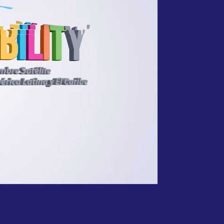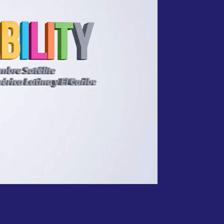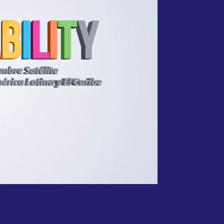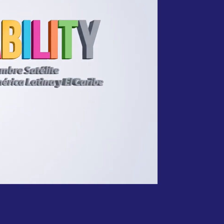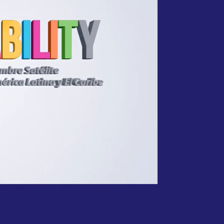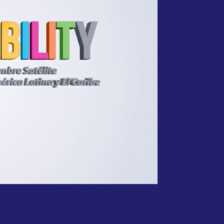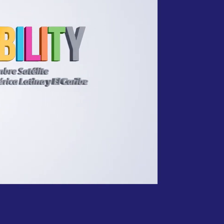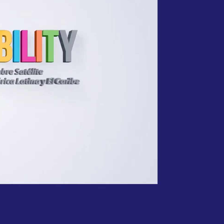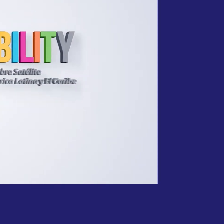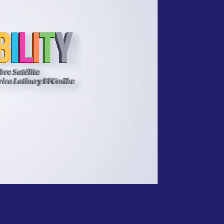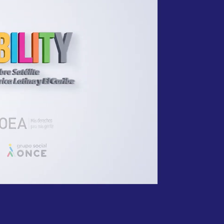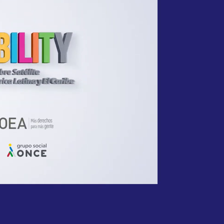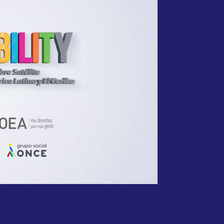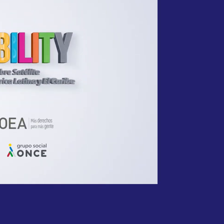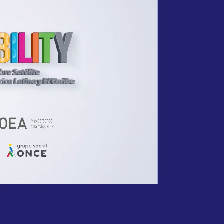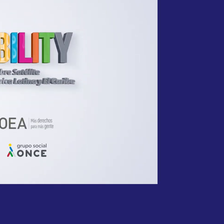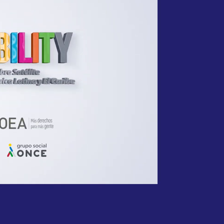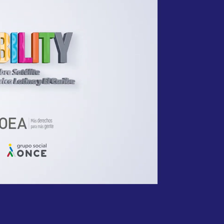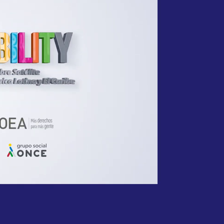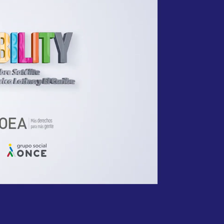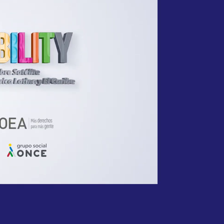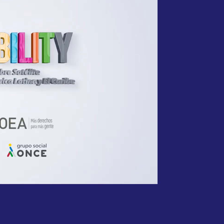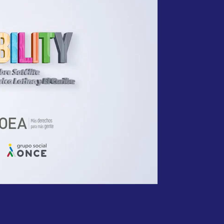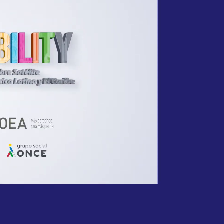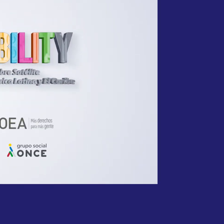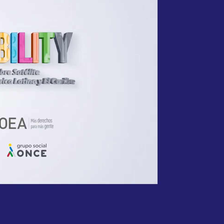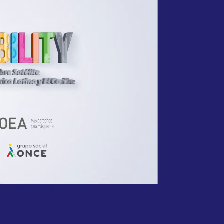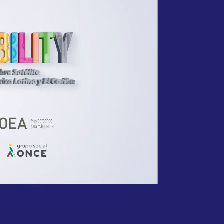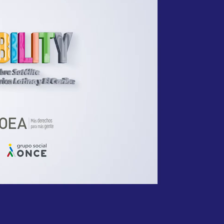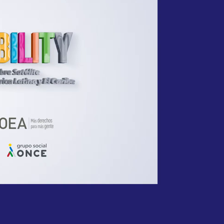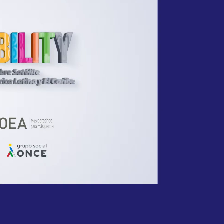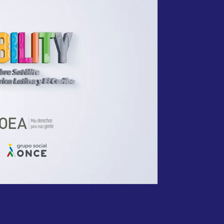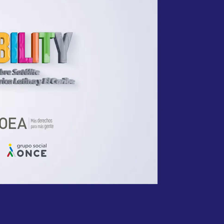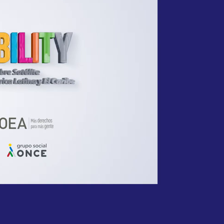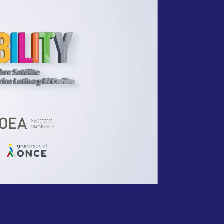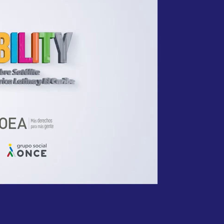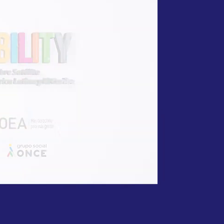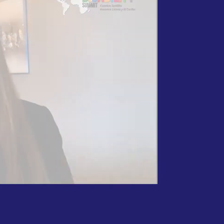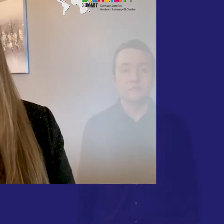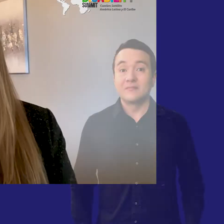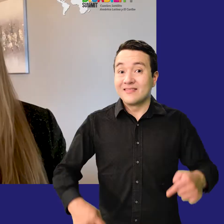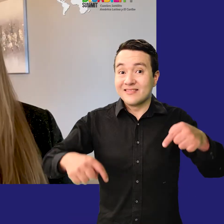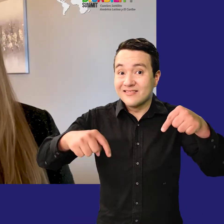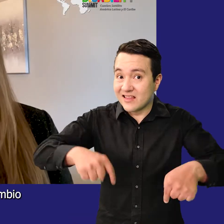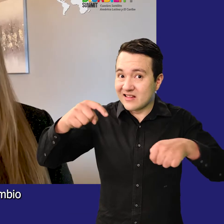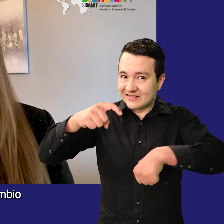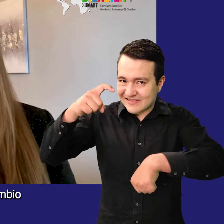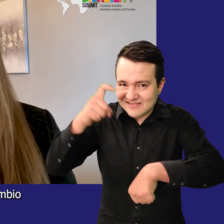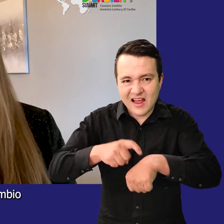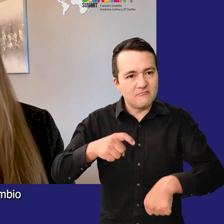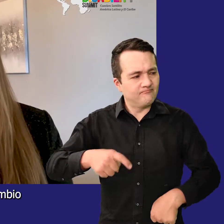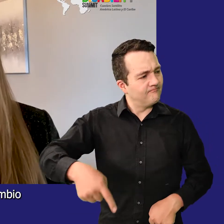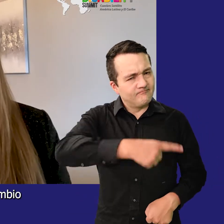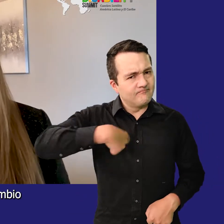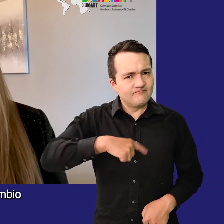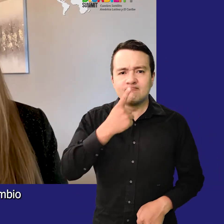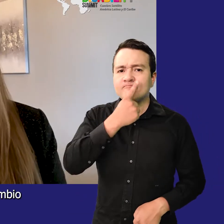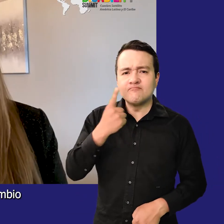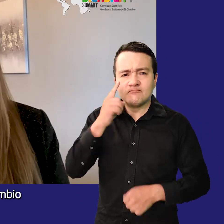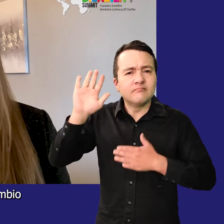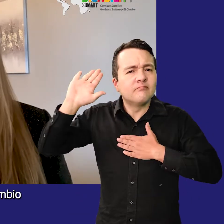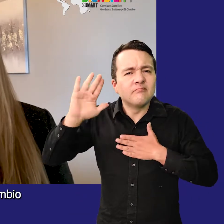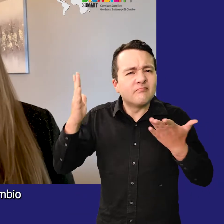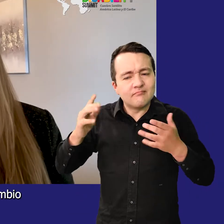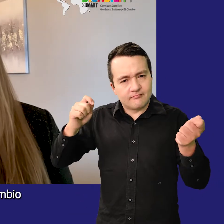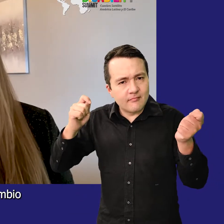Cumbre global de discapacidades, cumbre satélite de América Latina y el Caribe. Ahora es el momento de comprometernos con el